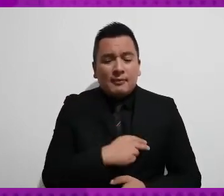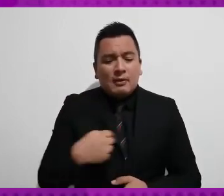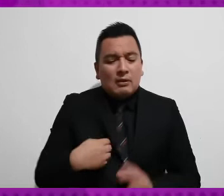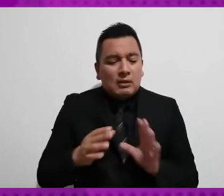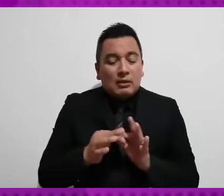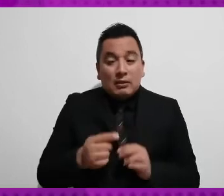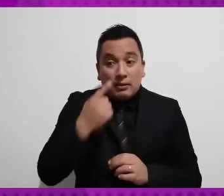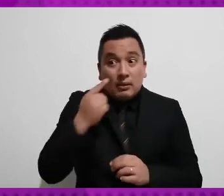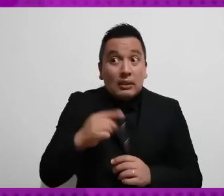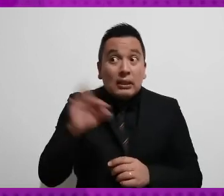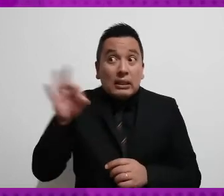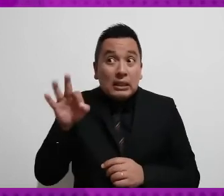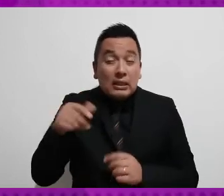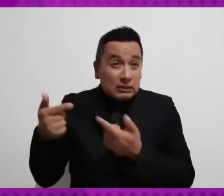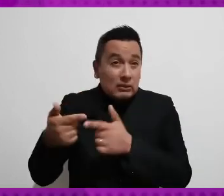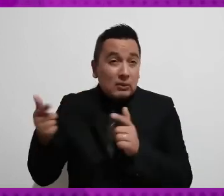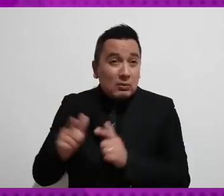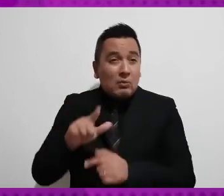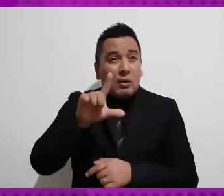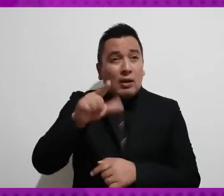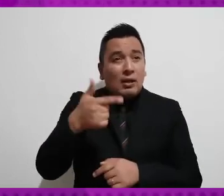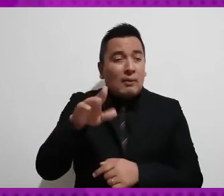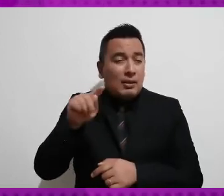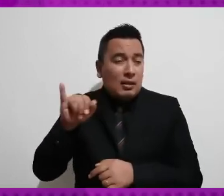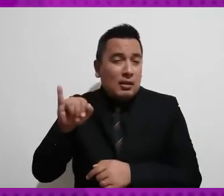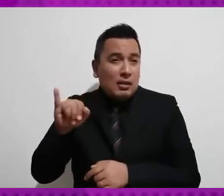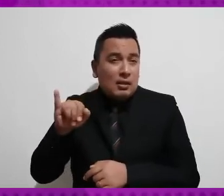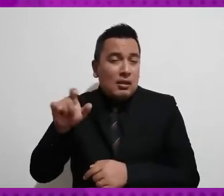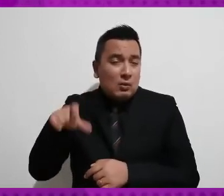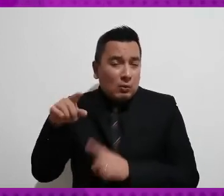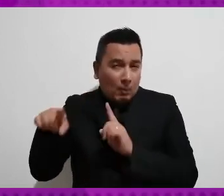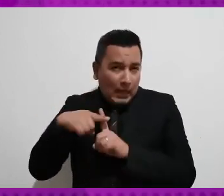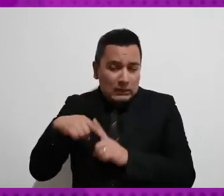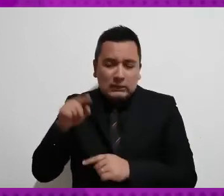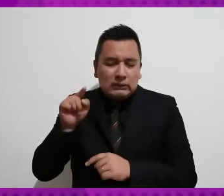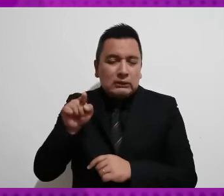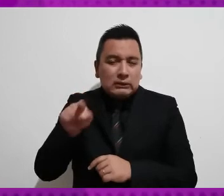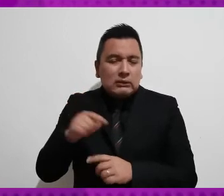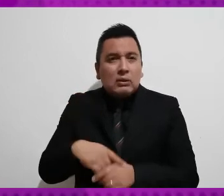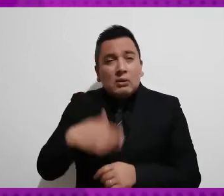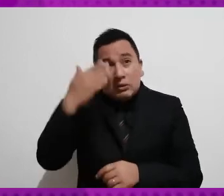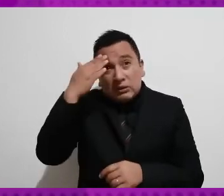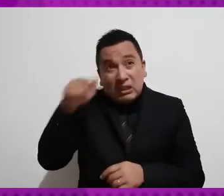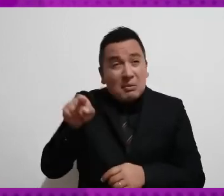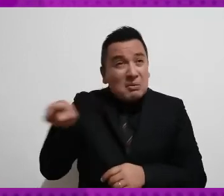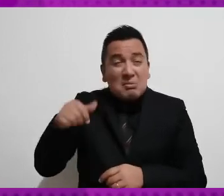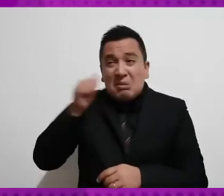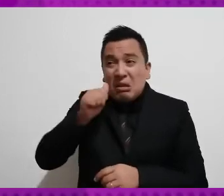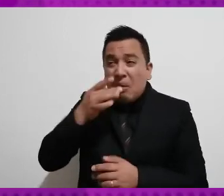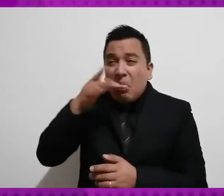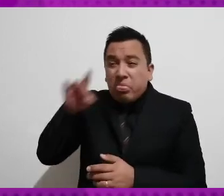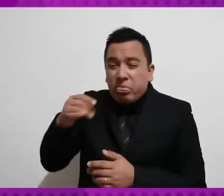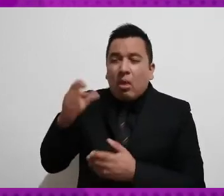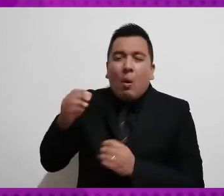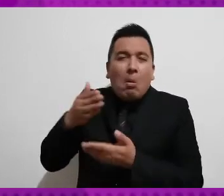que lleguen a votar personas de la comunidad LGBTIQ+, que históricamente, lo sabemos, han sido discriminadas por